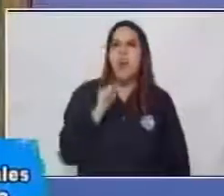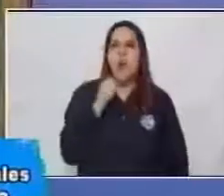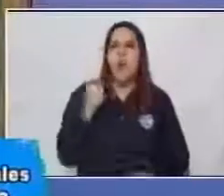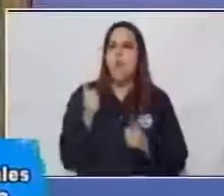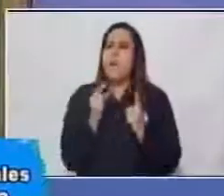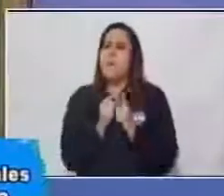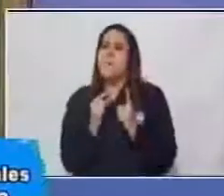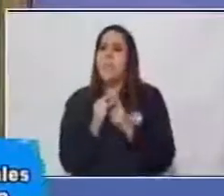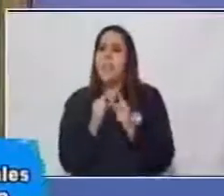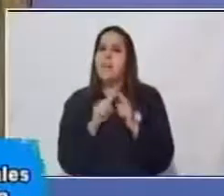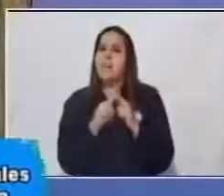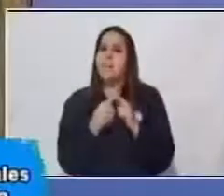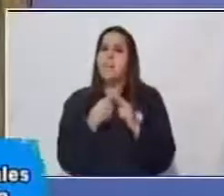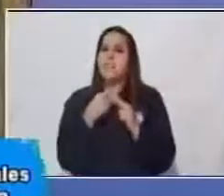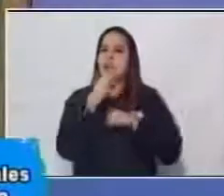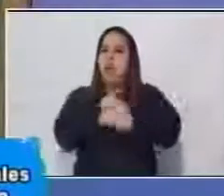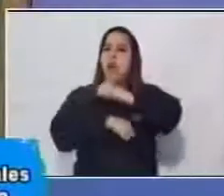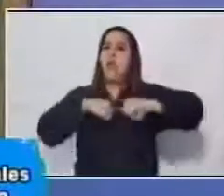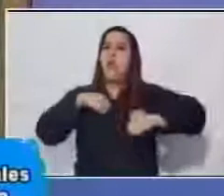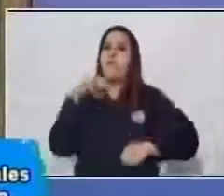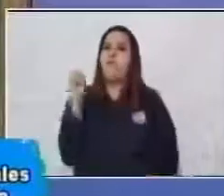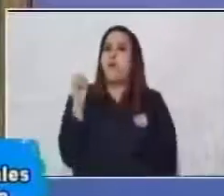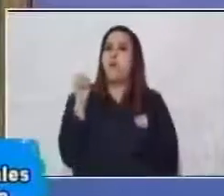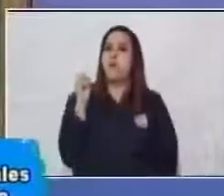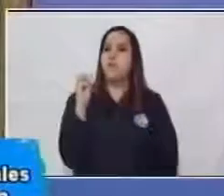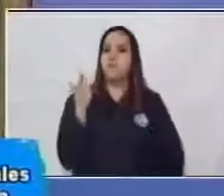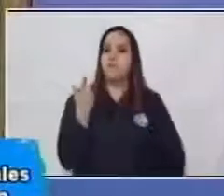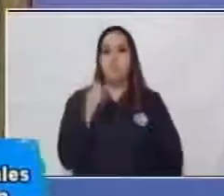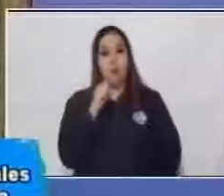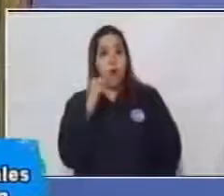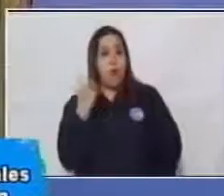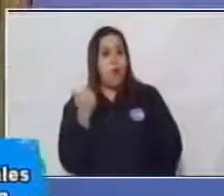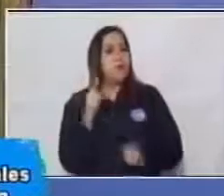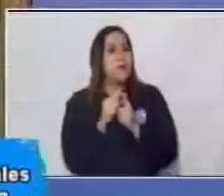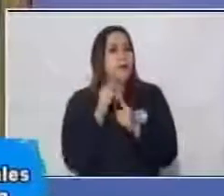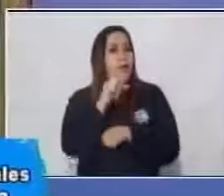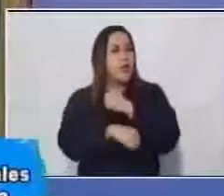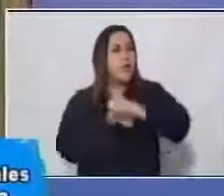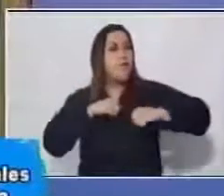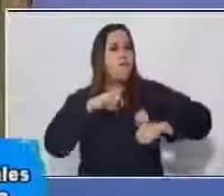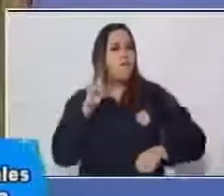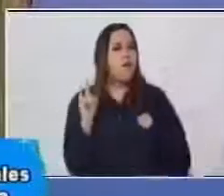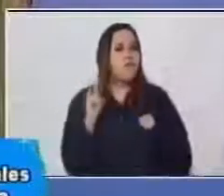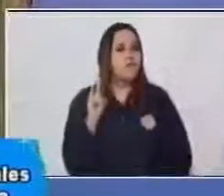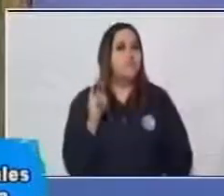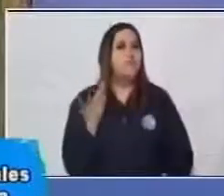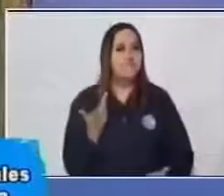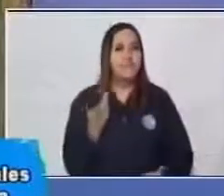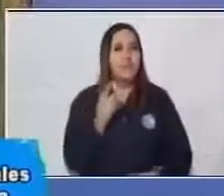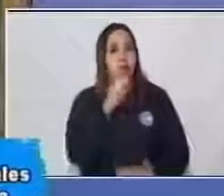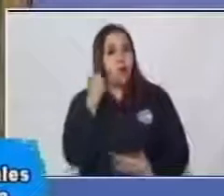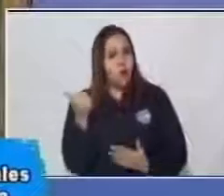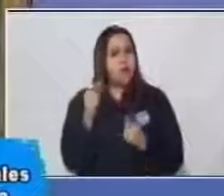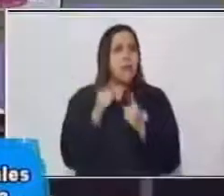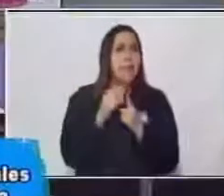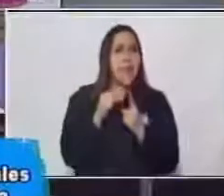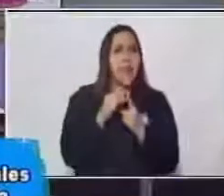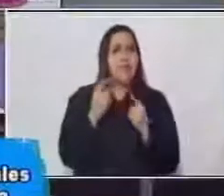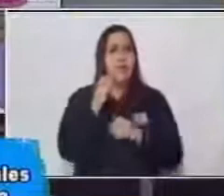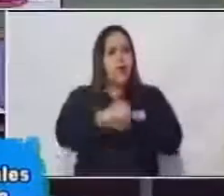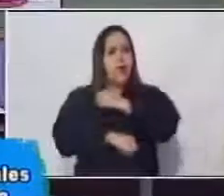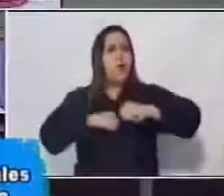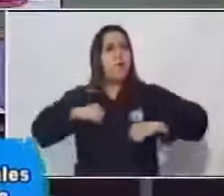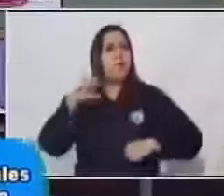fo. Muy bien. Otra cosa que empiece con fu. Excelente. Otra cosa que empiece con